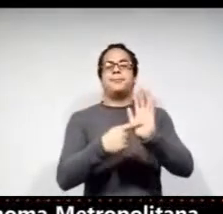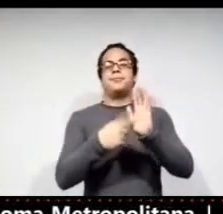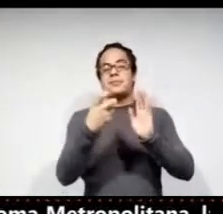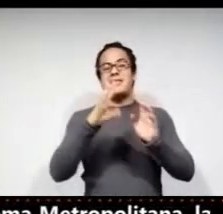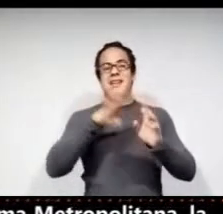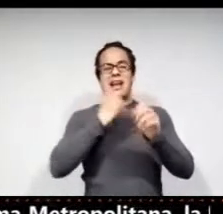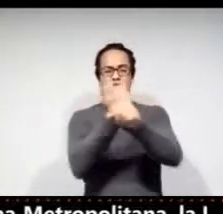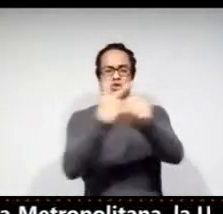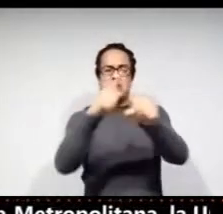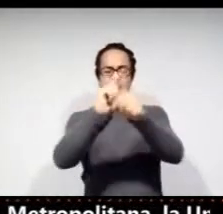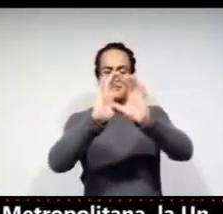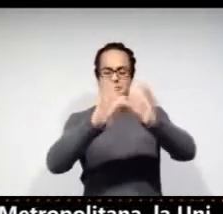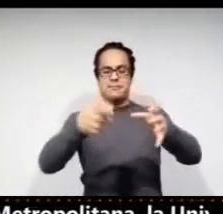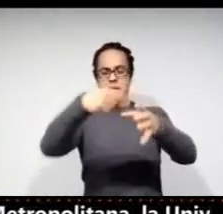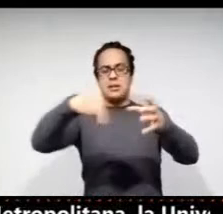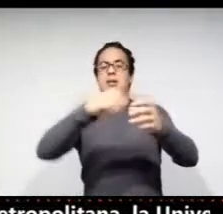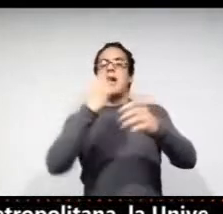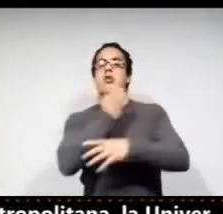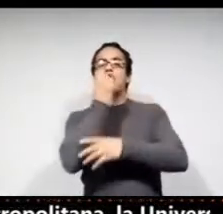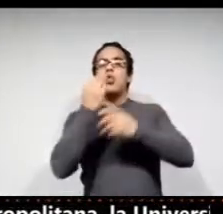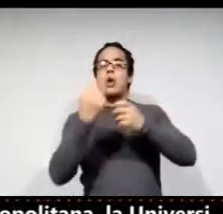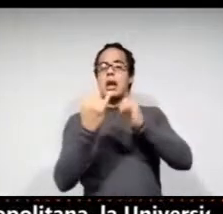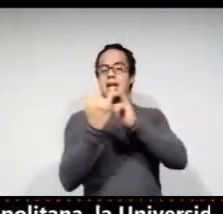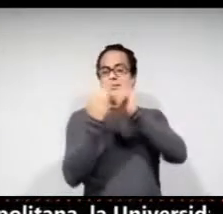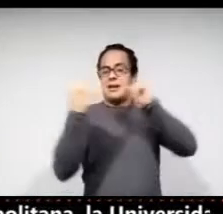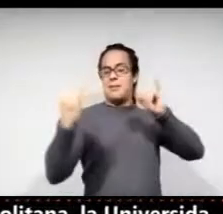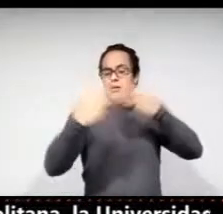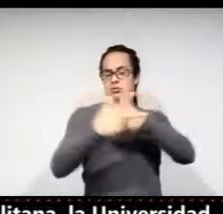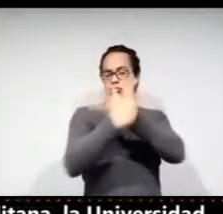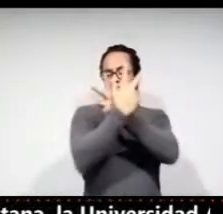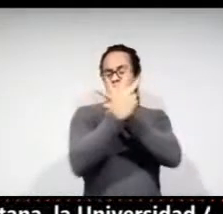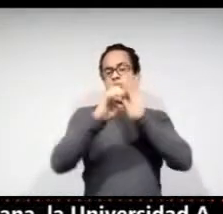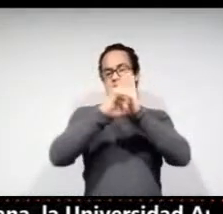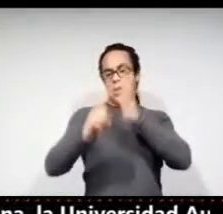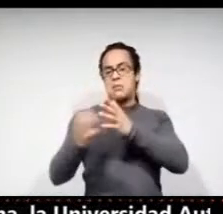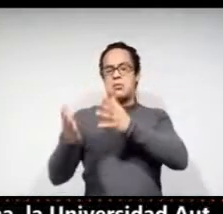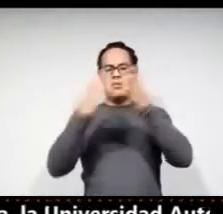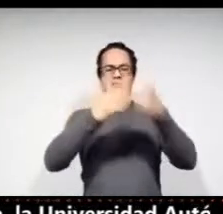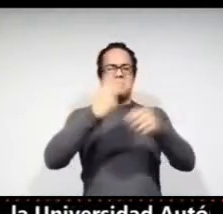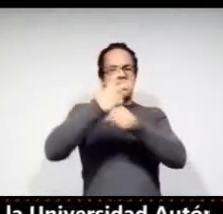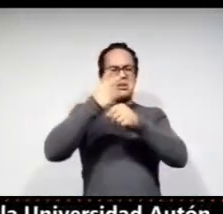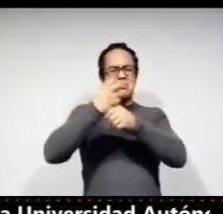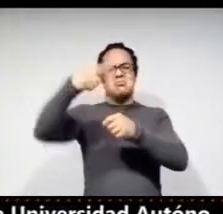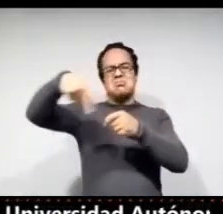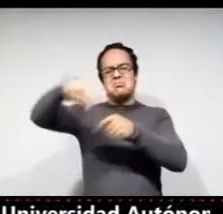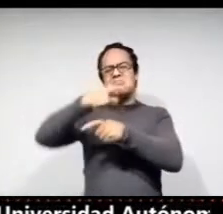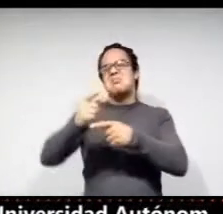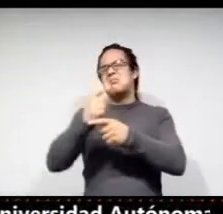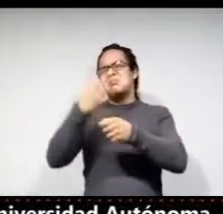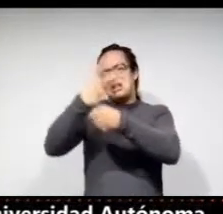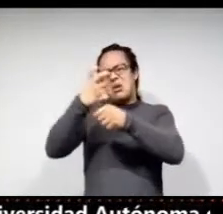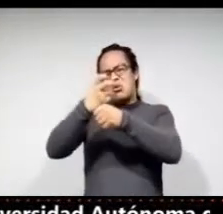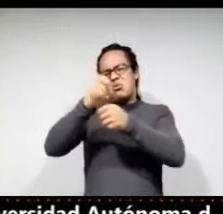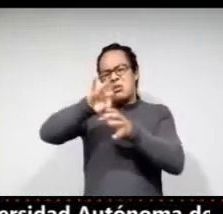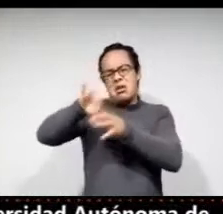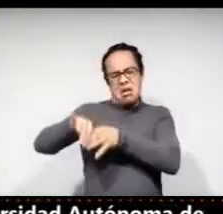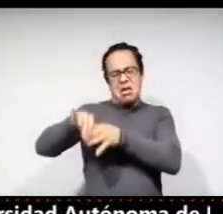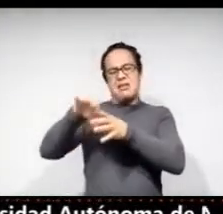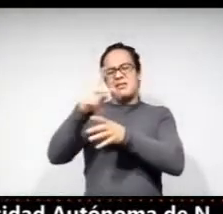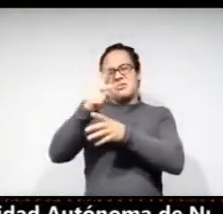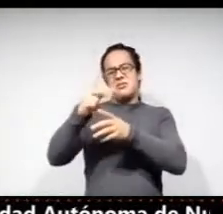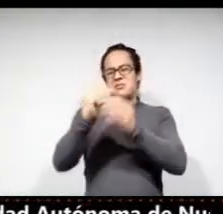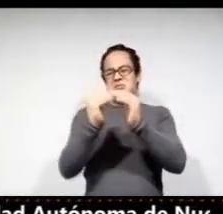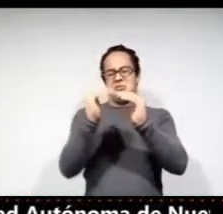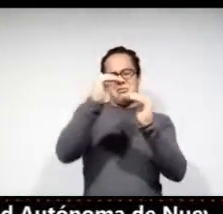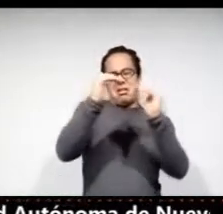que la educación a distancia y en línea es como de segunda categoría, como una opción secundaria, como ciudadanos de segunda clase, como